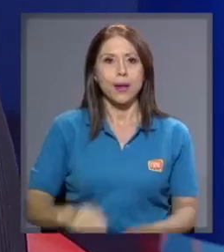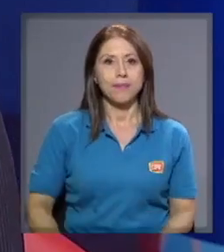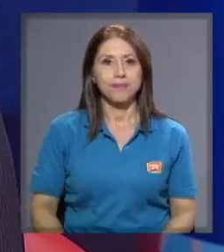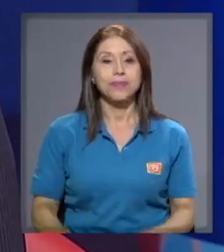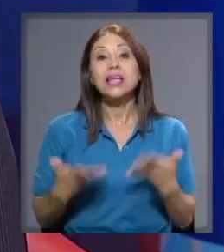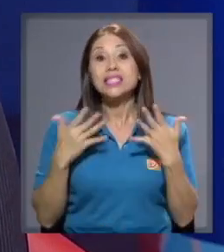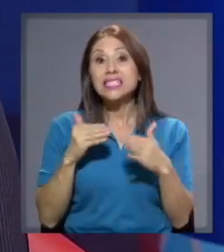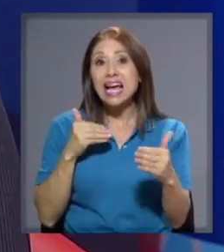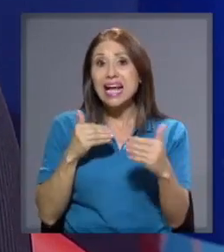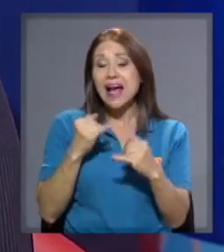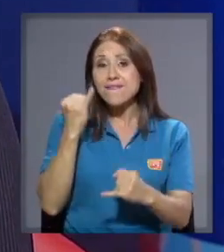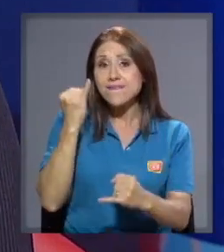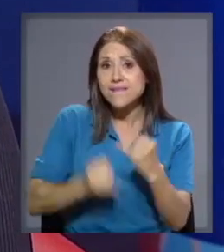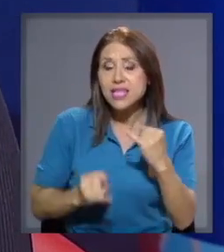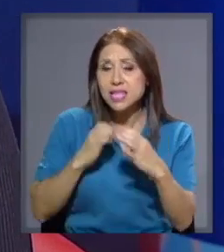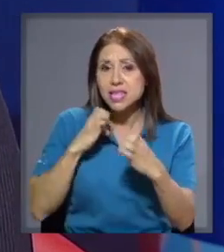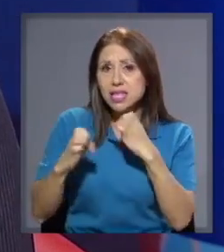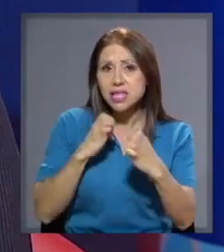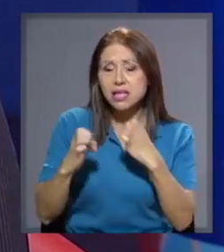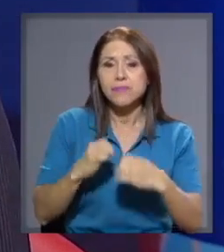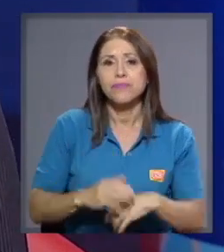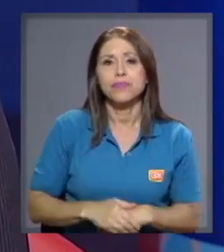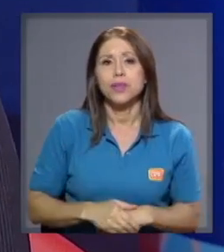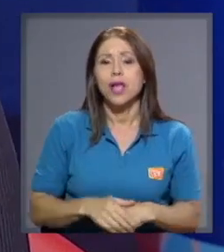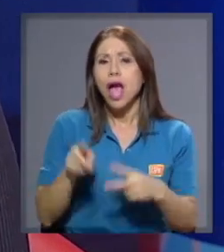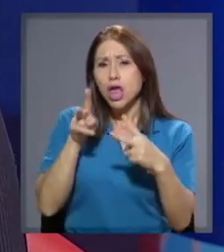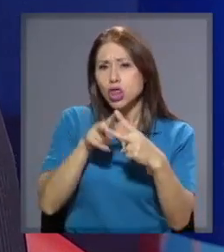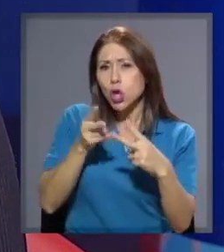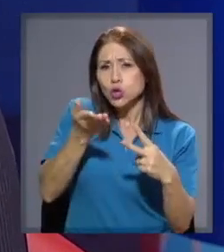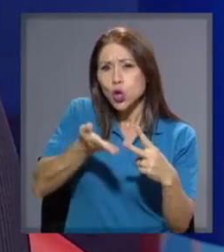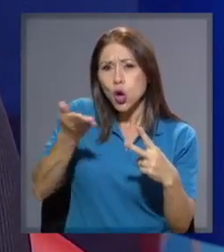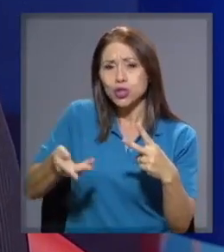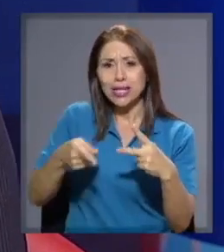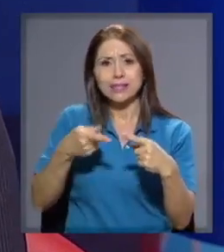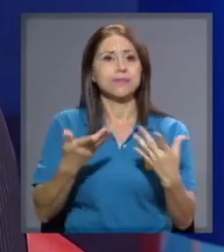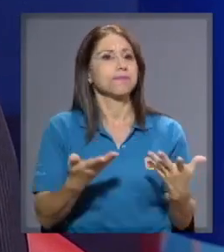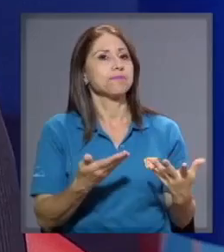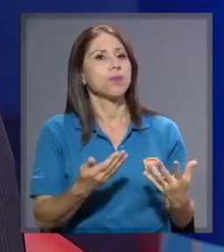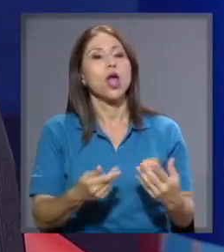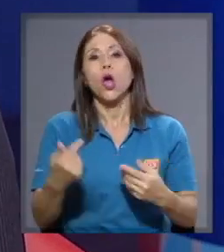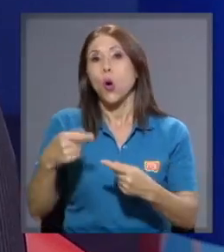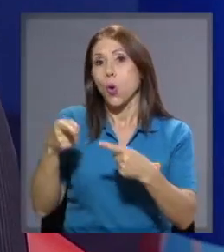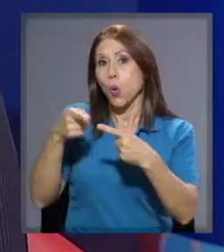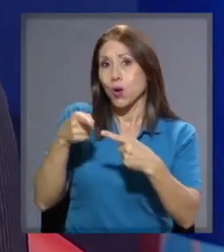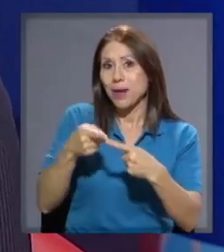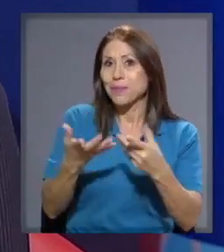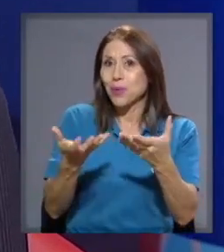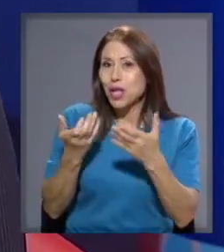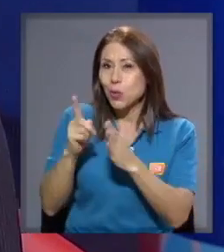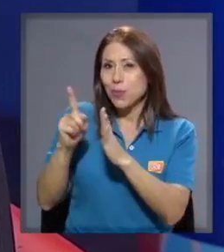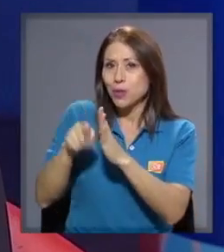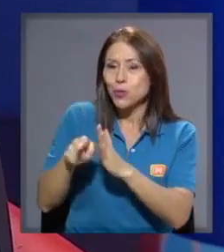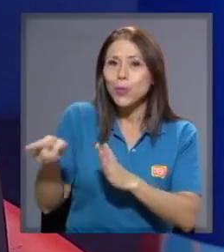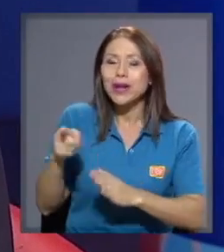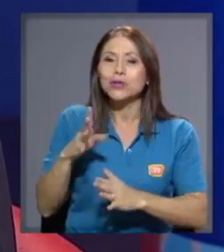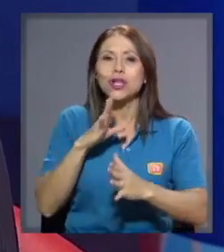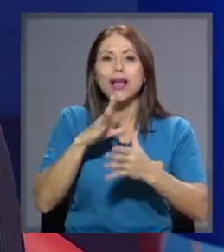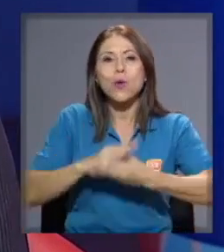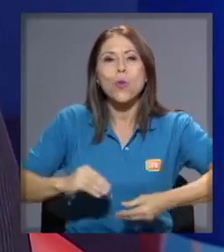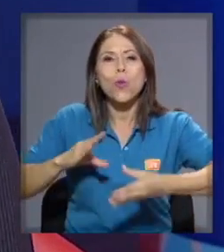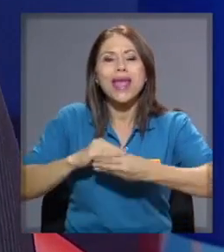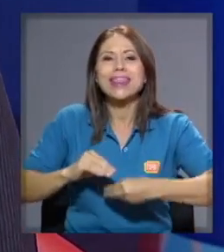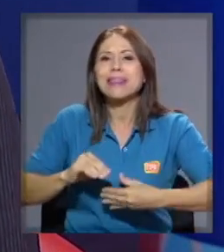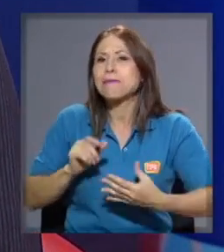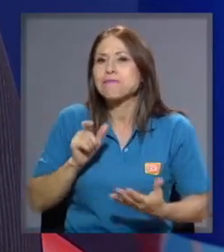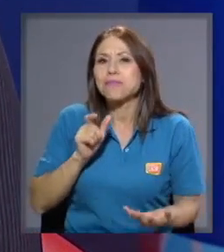al final de esta entrevista yo dos cosas muy puntuales porque quiero dejarle un minuto para que usted cuente un poco quién